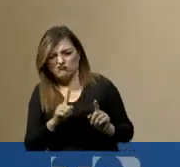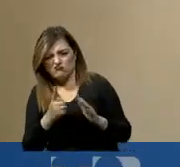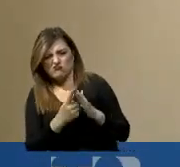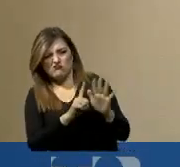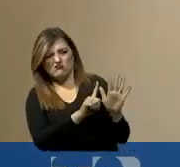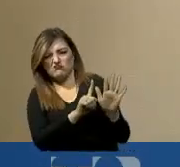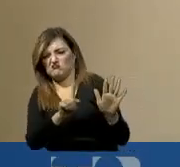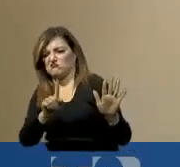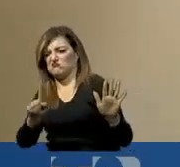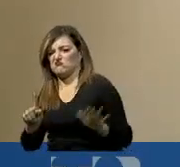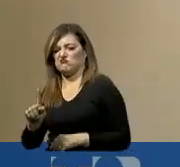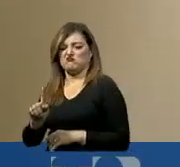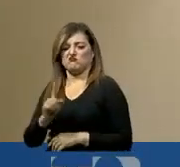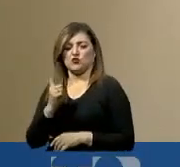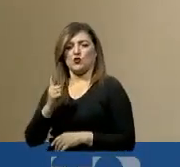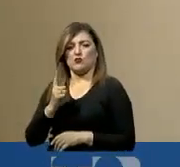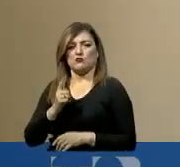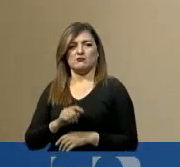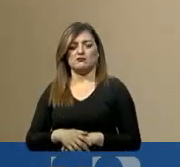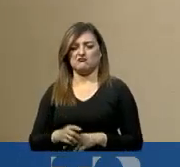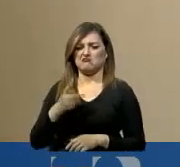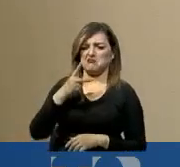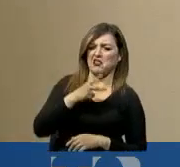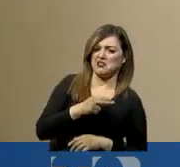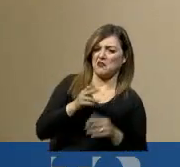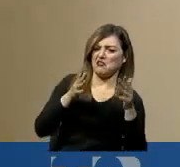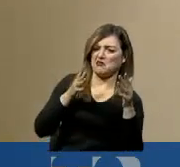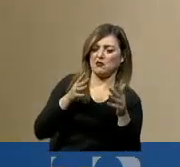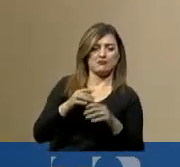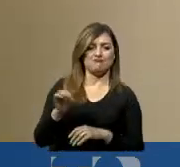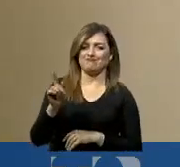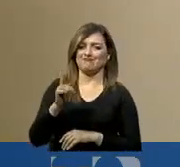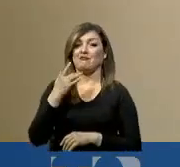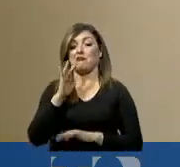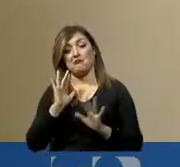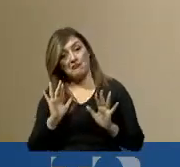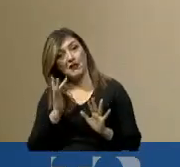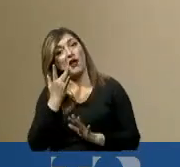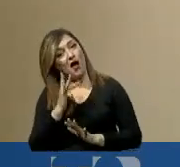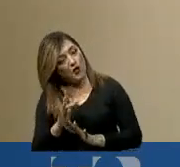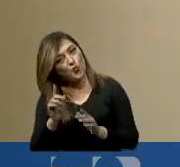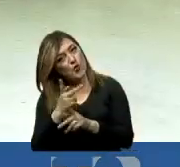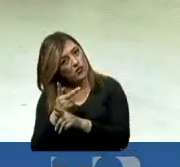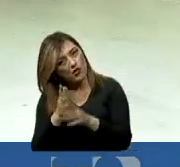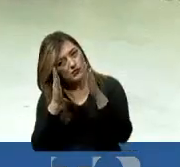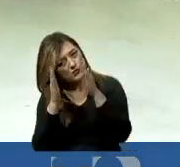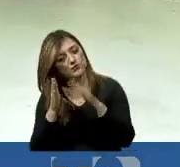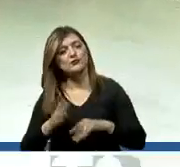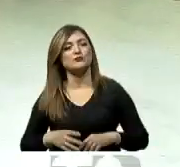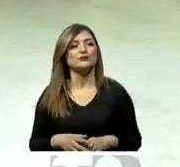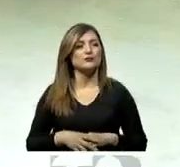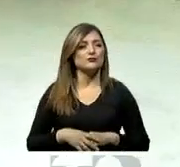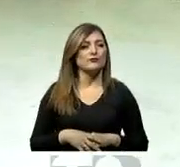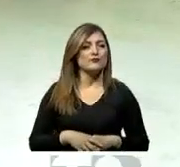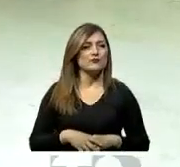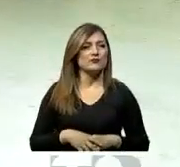las personas, ¿no? Muchas veces dicen, no, está mintiendo, no pasa nada, es por llamar la atención, pero por algo dicen, estás llamando la atención. Según el Ministerio